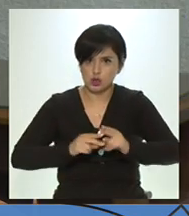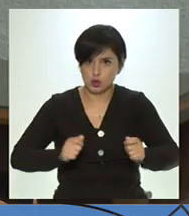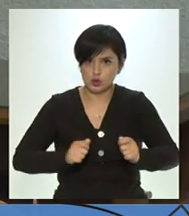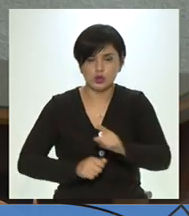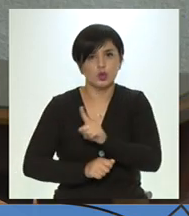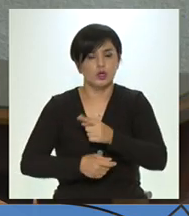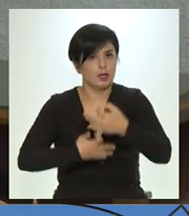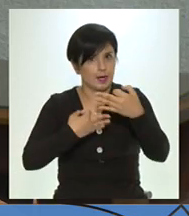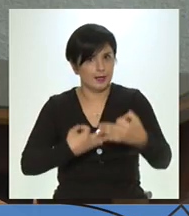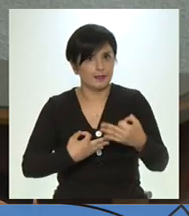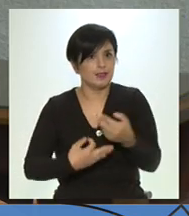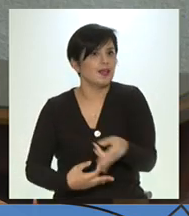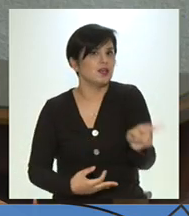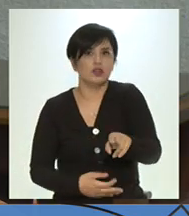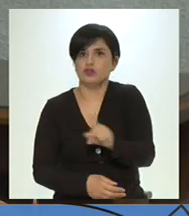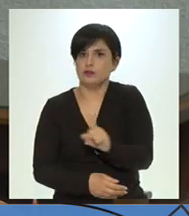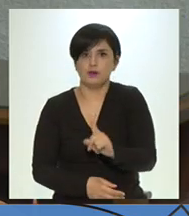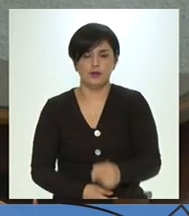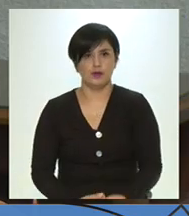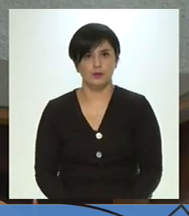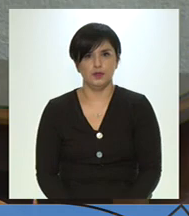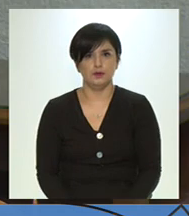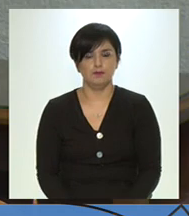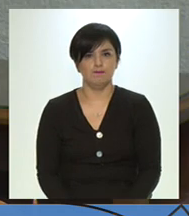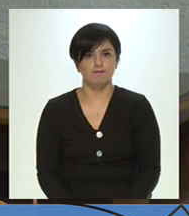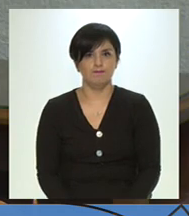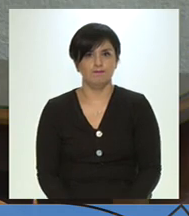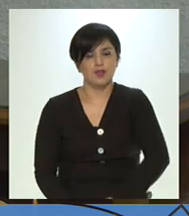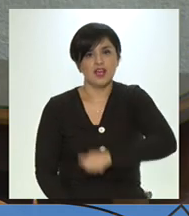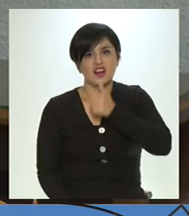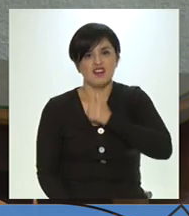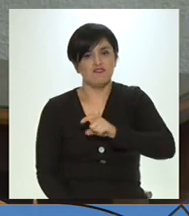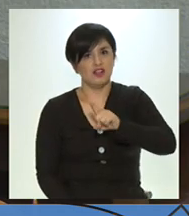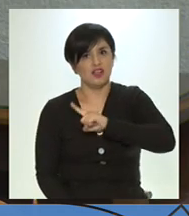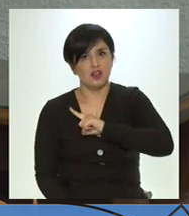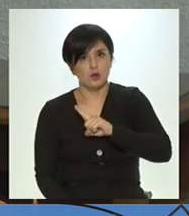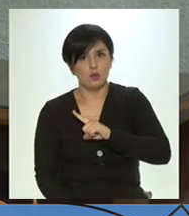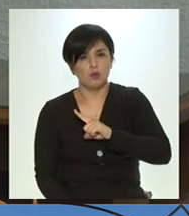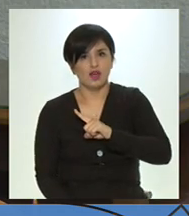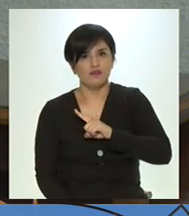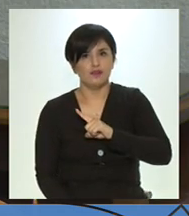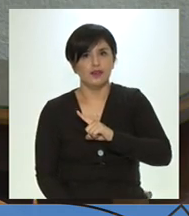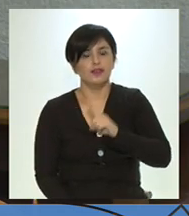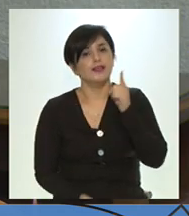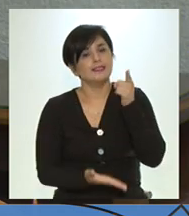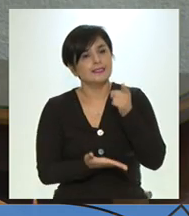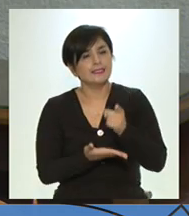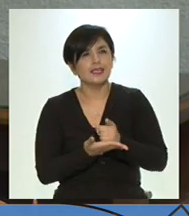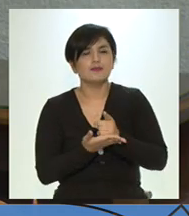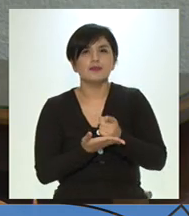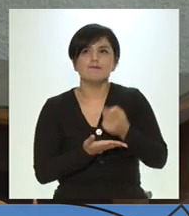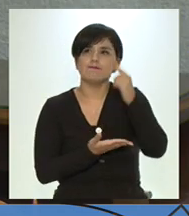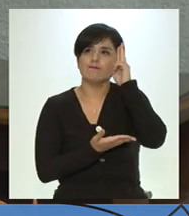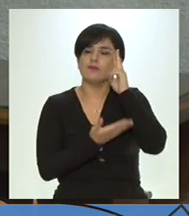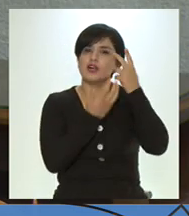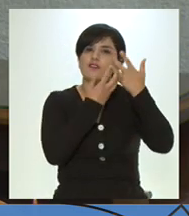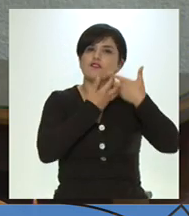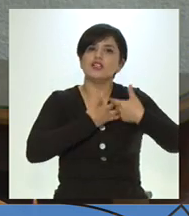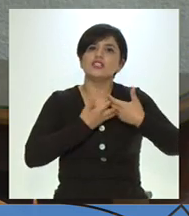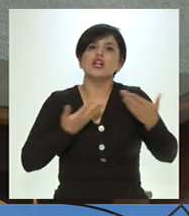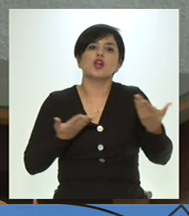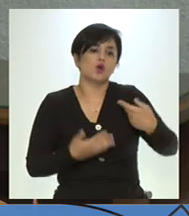garantías de no repetición la impunidad latente en este diagnóstico debe hacernos reflexionar como senado de la